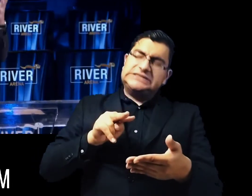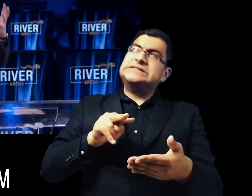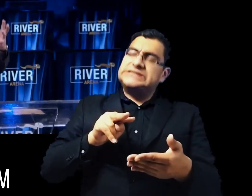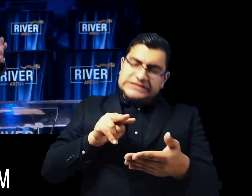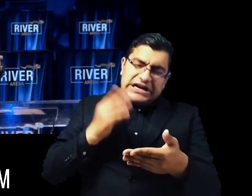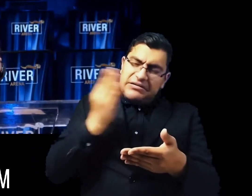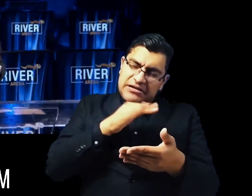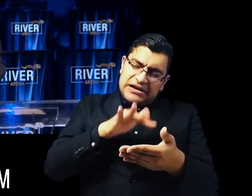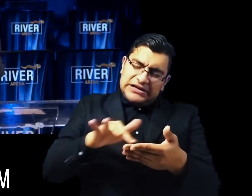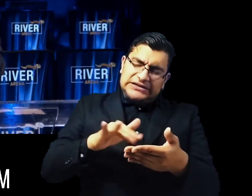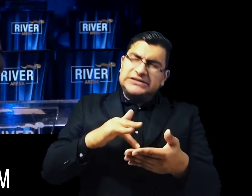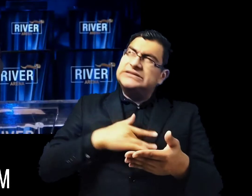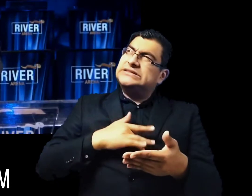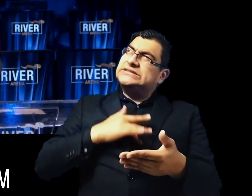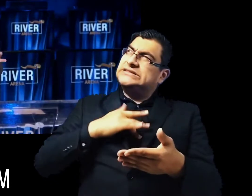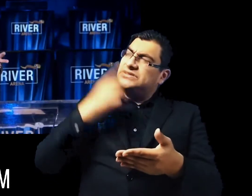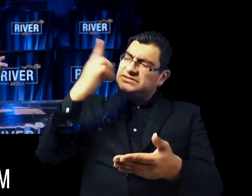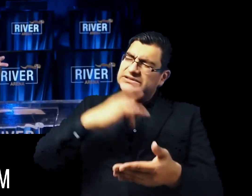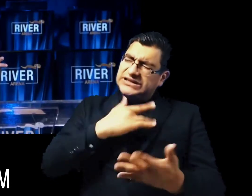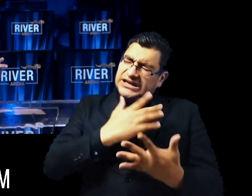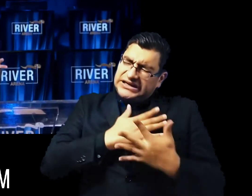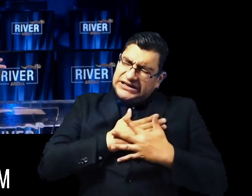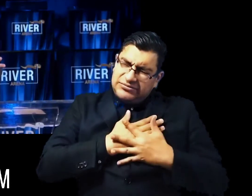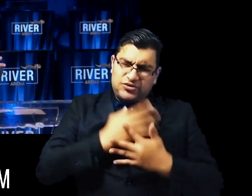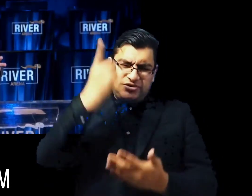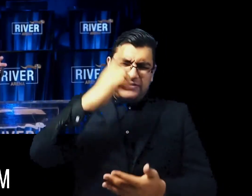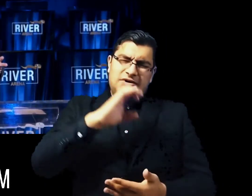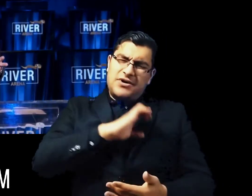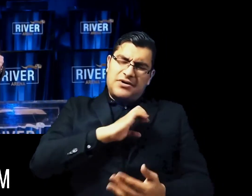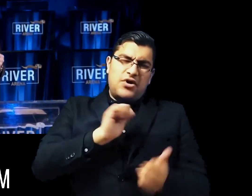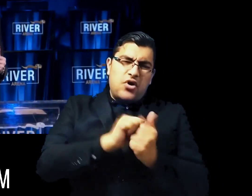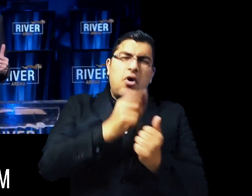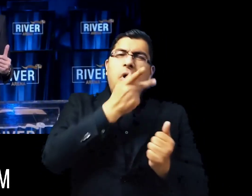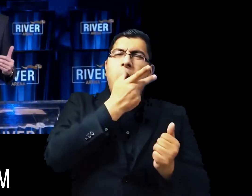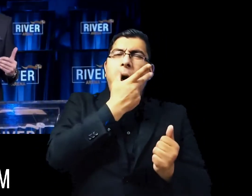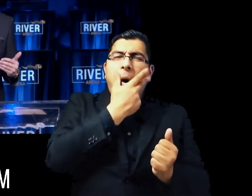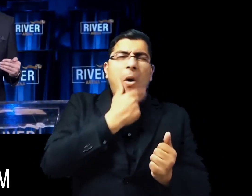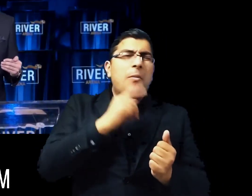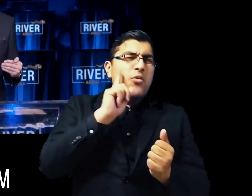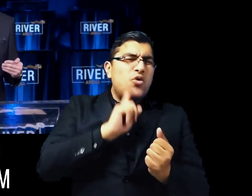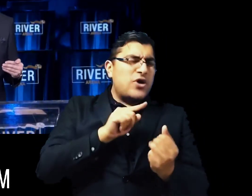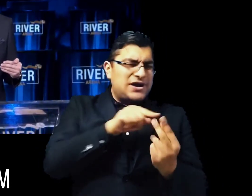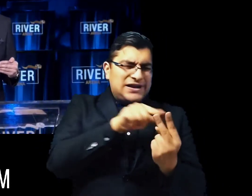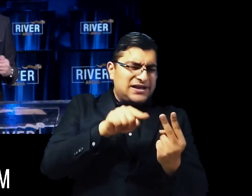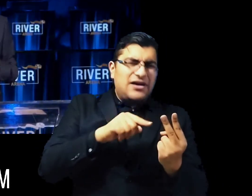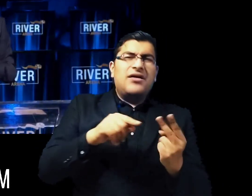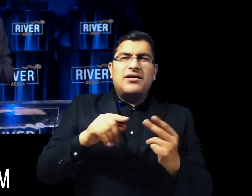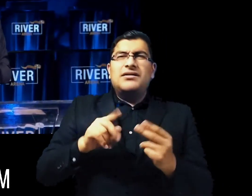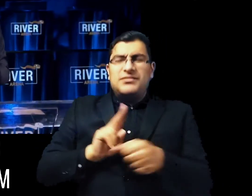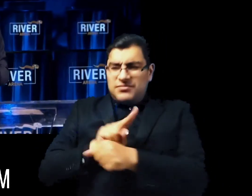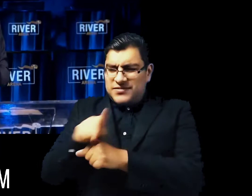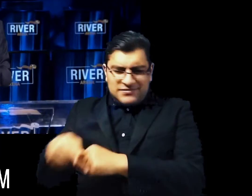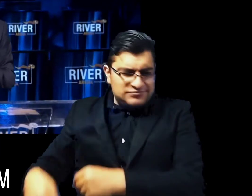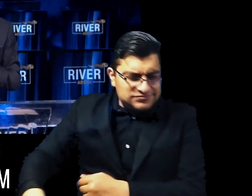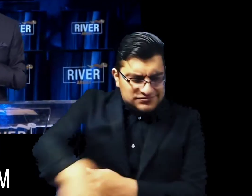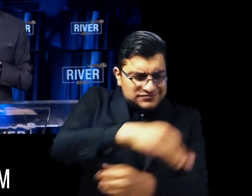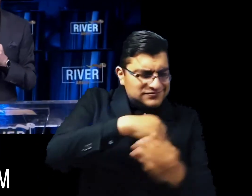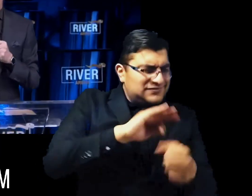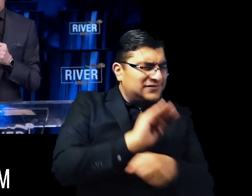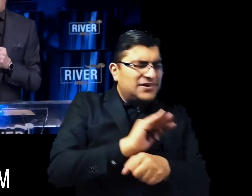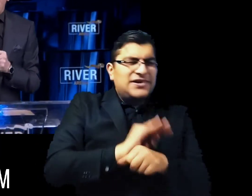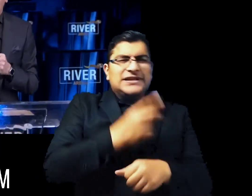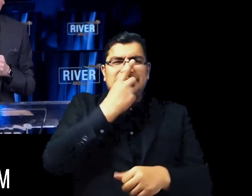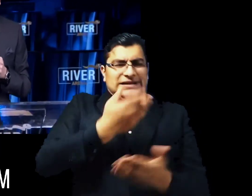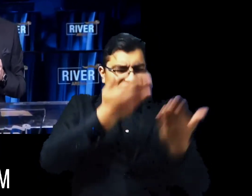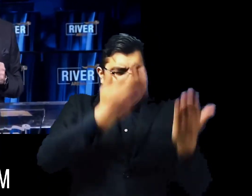un versículo o un episodio lleno de gracia. Porque Génesis 3:22 dice que Jehová